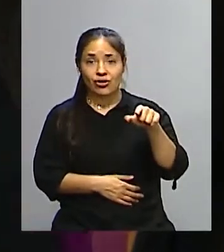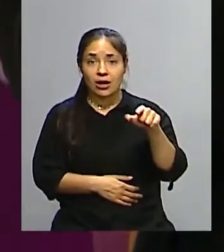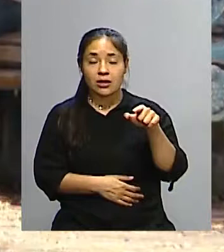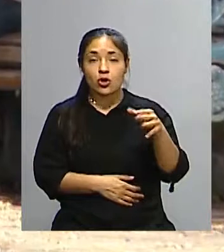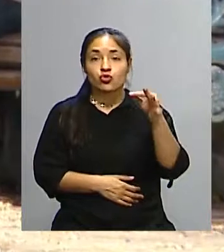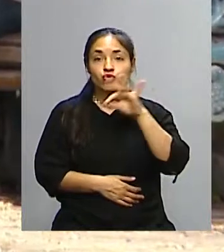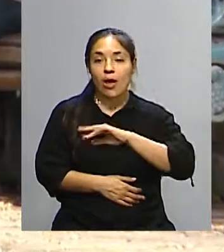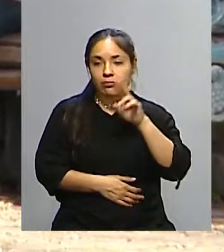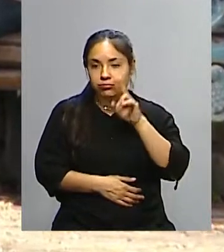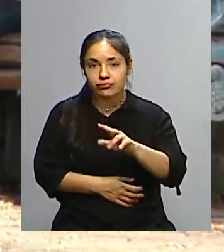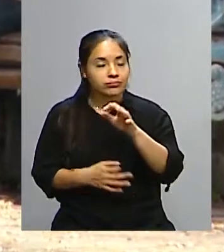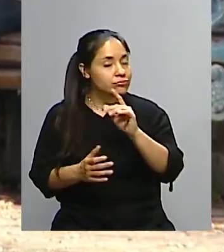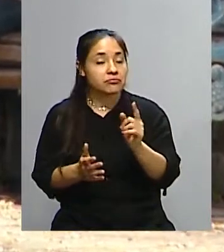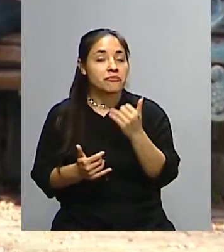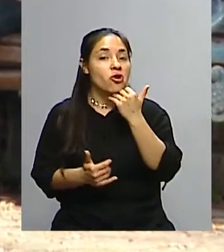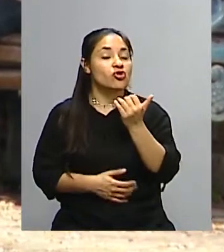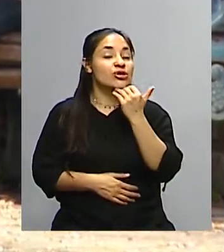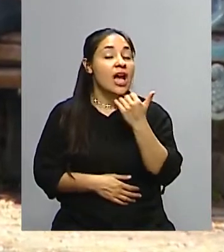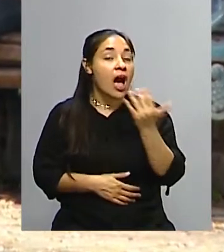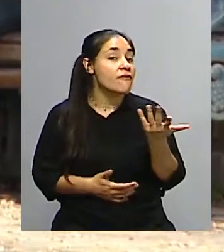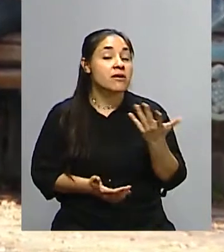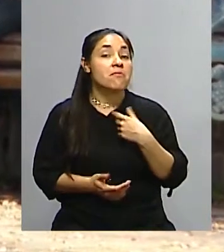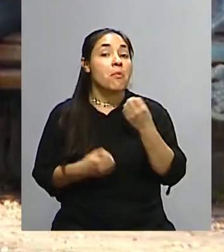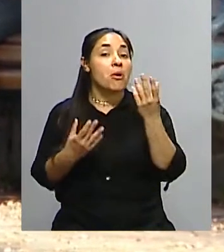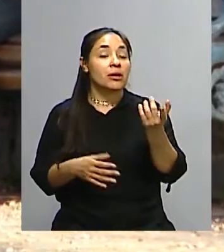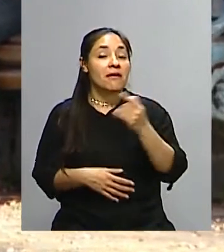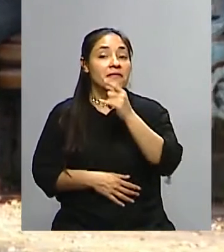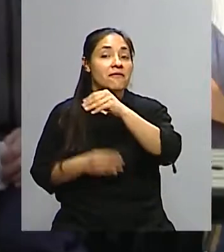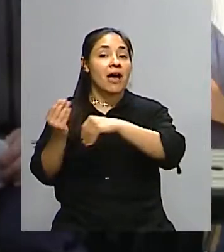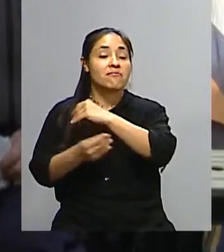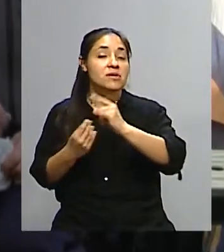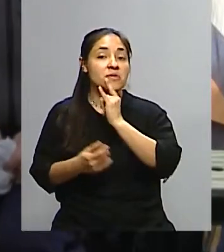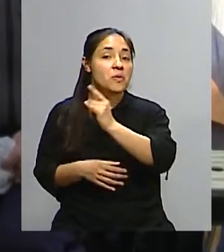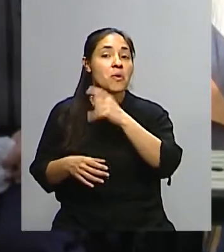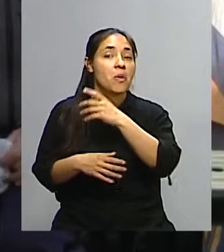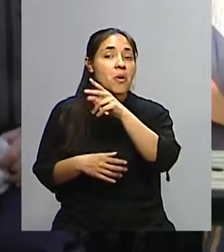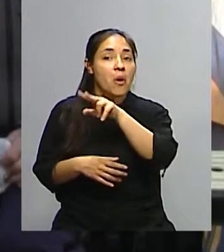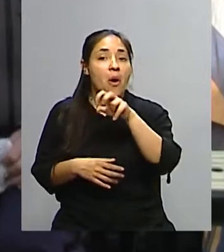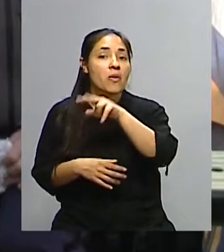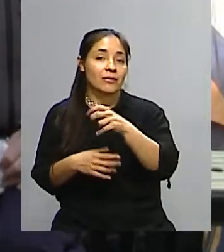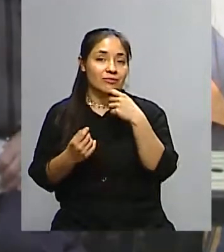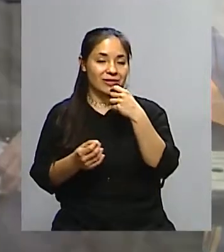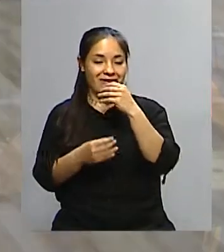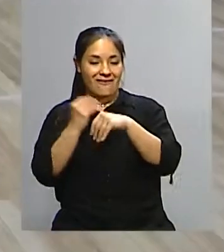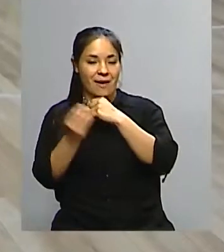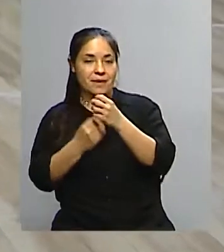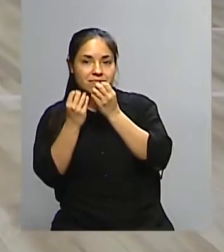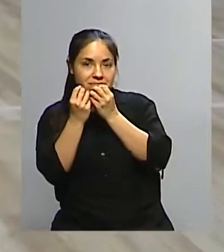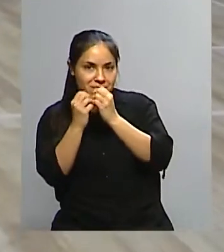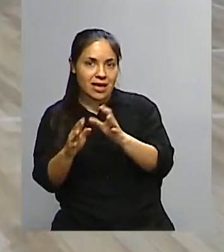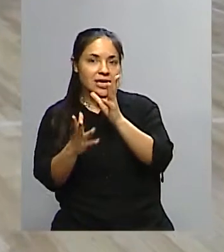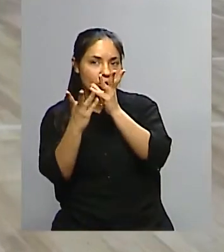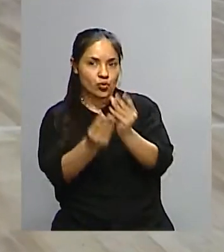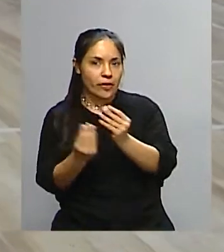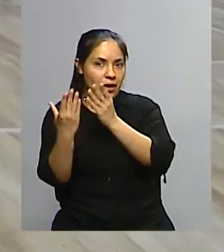que cobran, llega un punto que no saben cuánto cobran porque sus familiares quizás comenzaron de manera paulatina a querer ayudar de alguna manera y